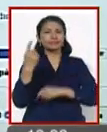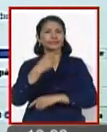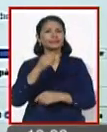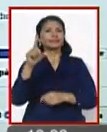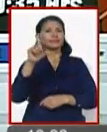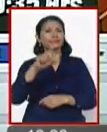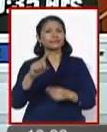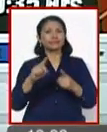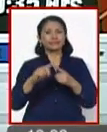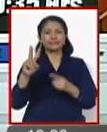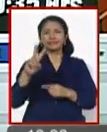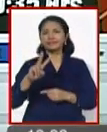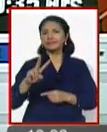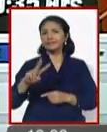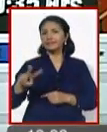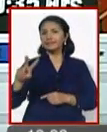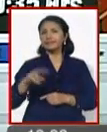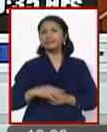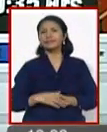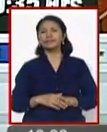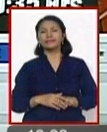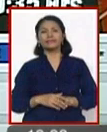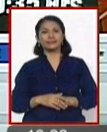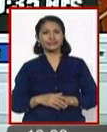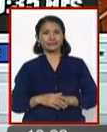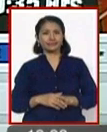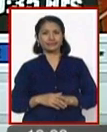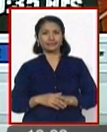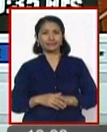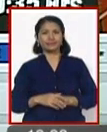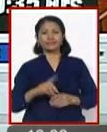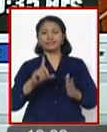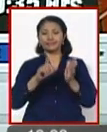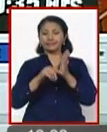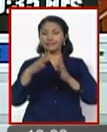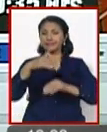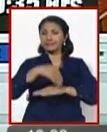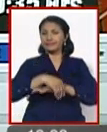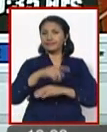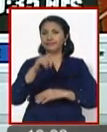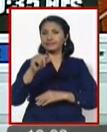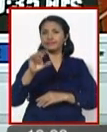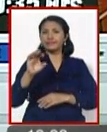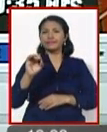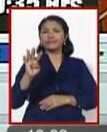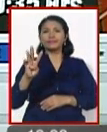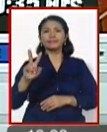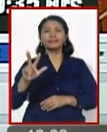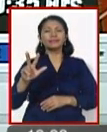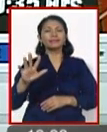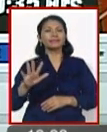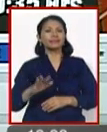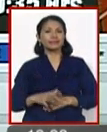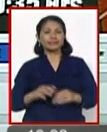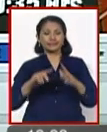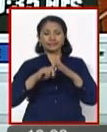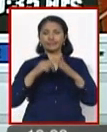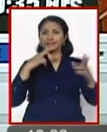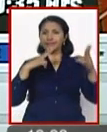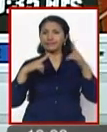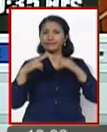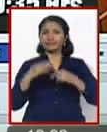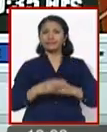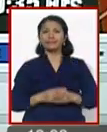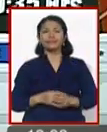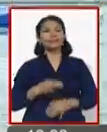lunes a viernes, 12:40, segunda edición. Y por la noche, 20:35, comienza edición central de Noticieros